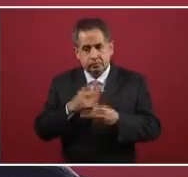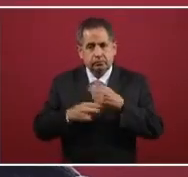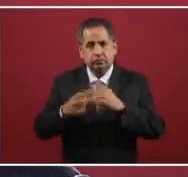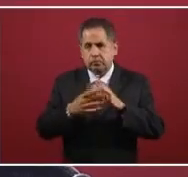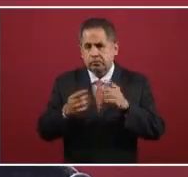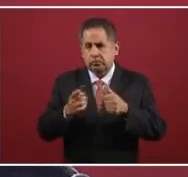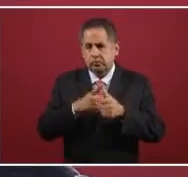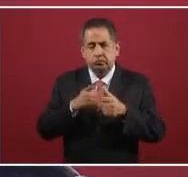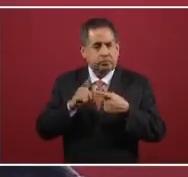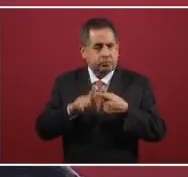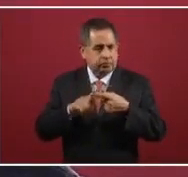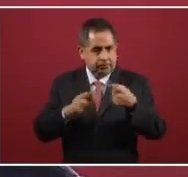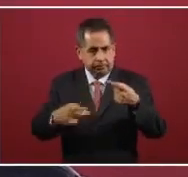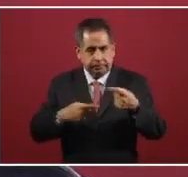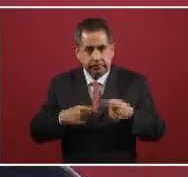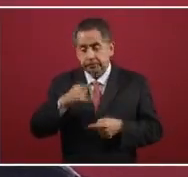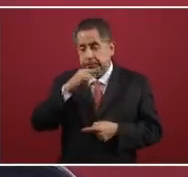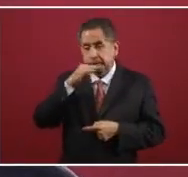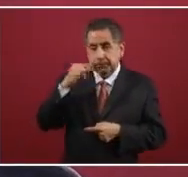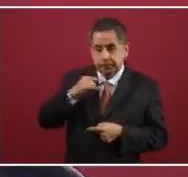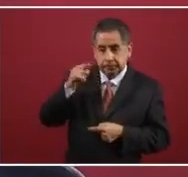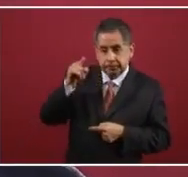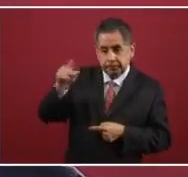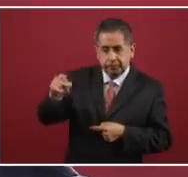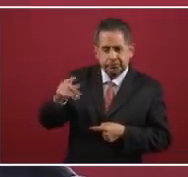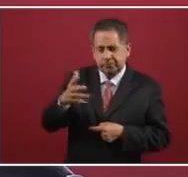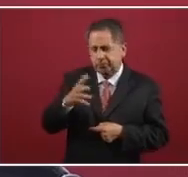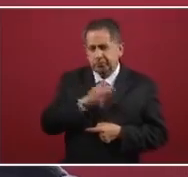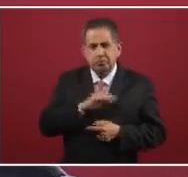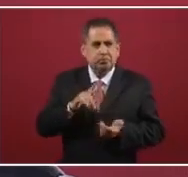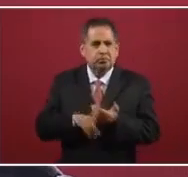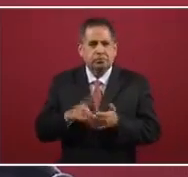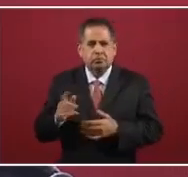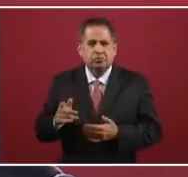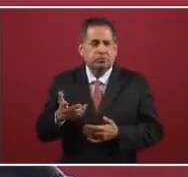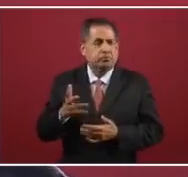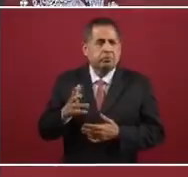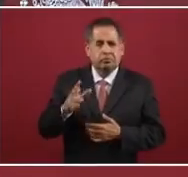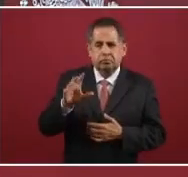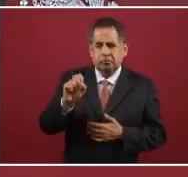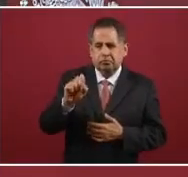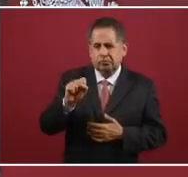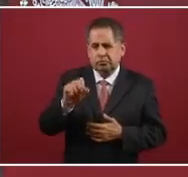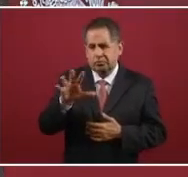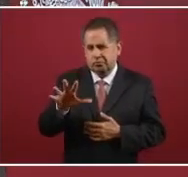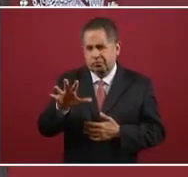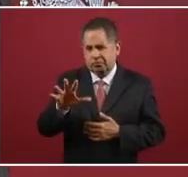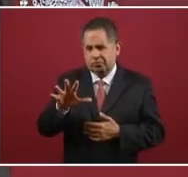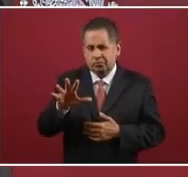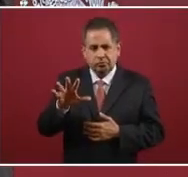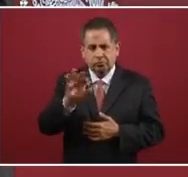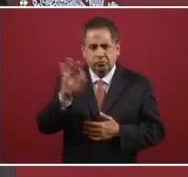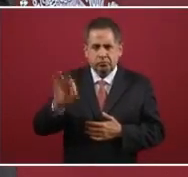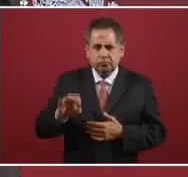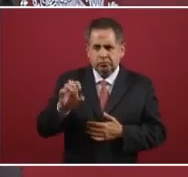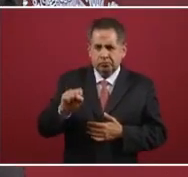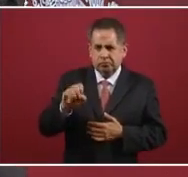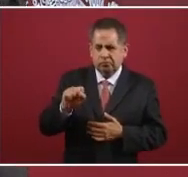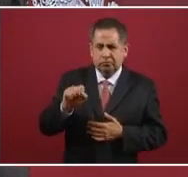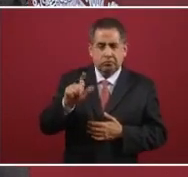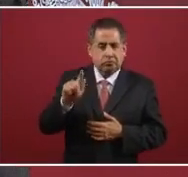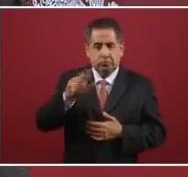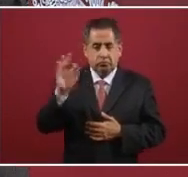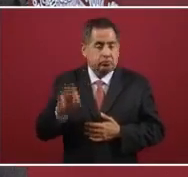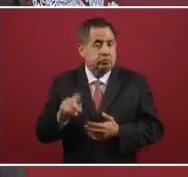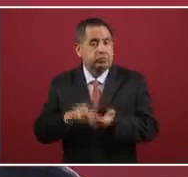tu primera pregunta, en Chile los niveles deben estar en promedio como alrededor del 65%,